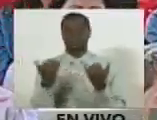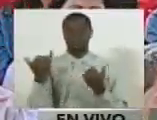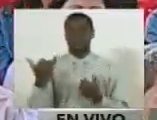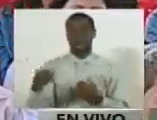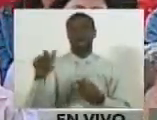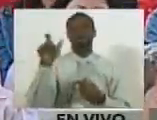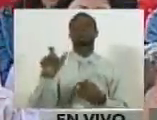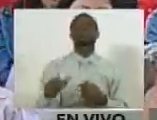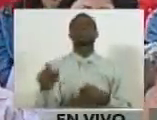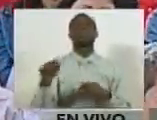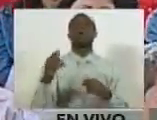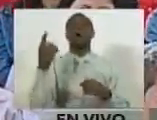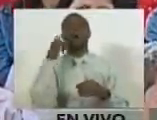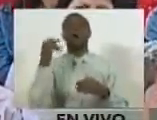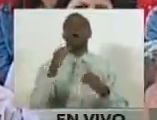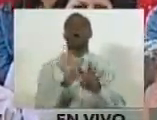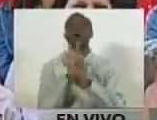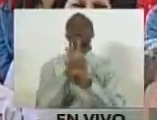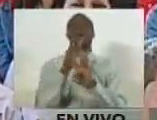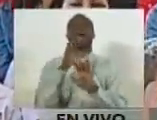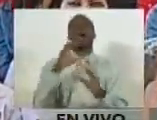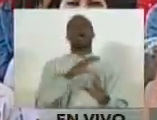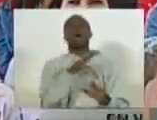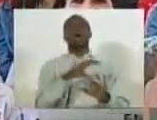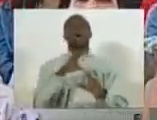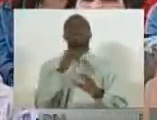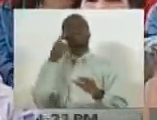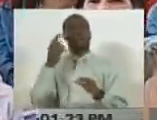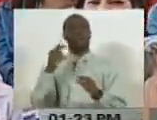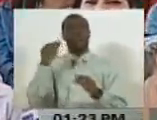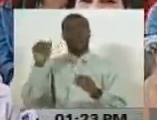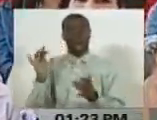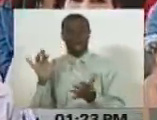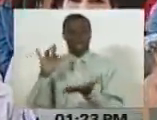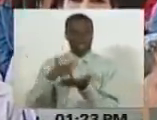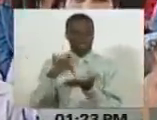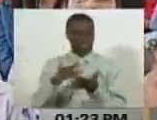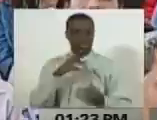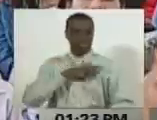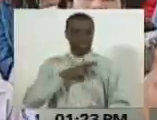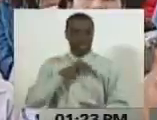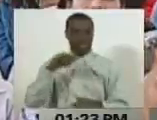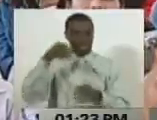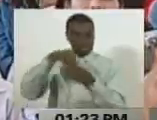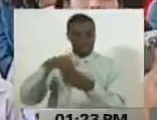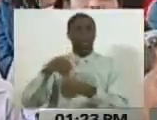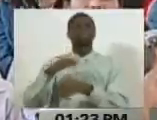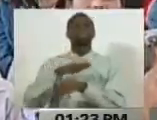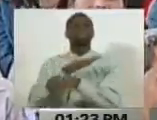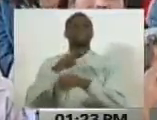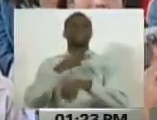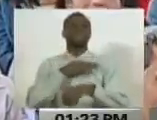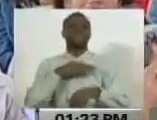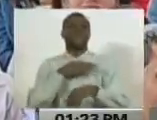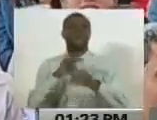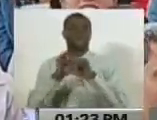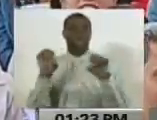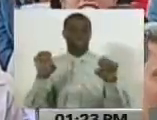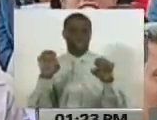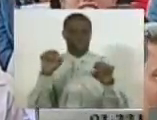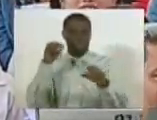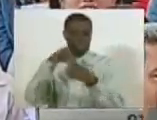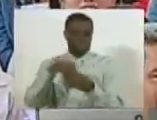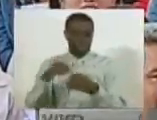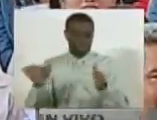de la coral del Instituto de Previsión y Asistencia Social, del personal del Ministerio del Poder Popular para la Educación,